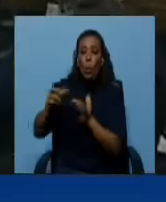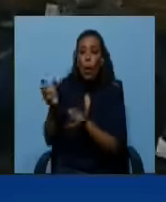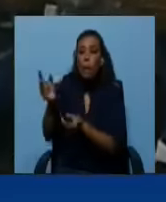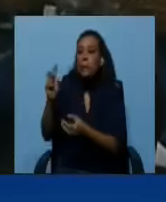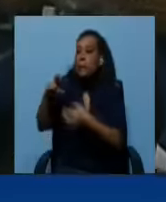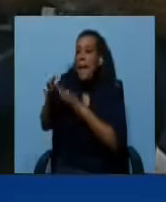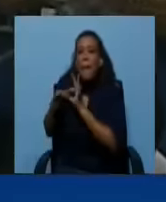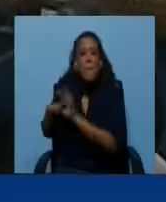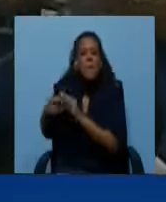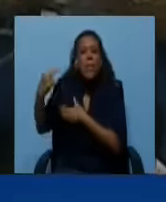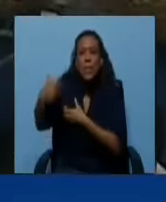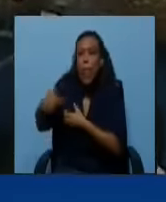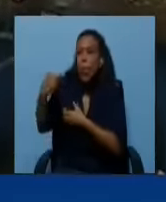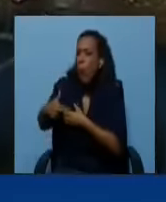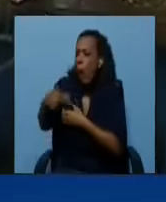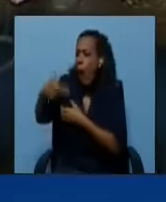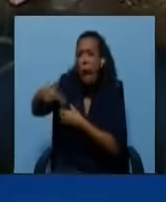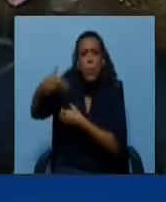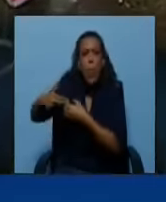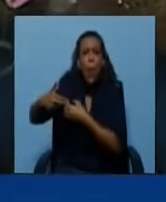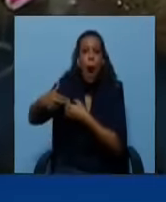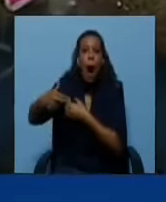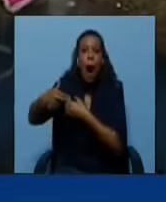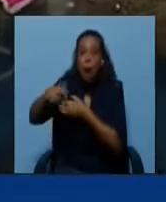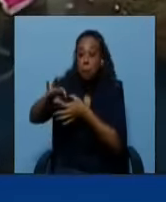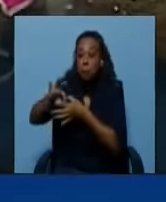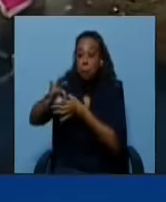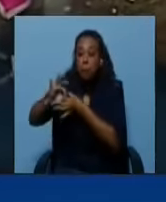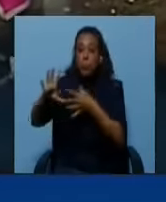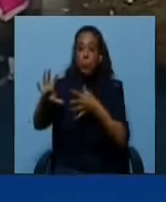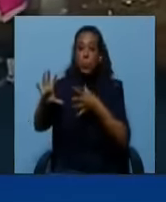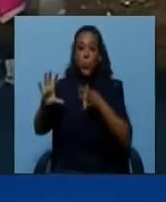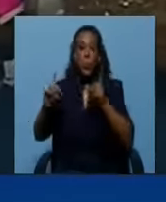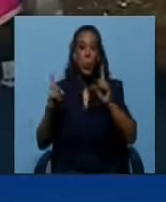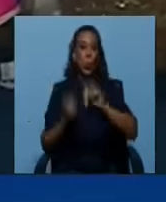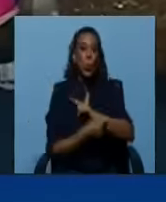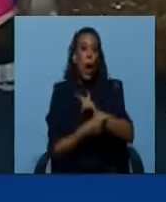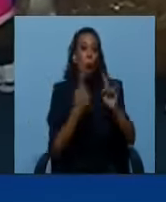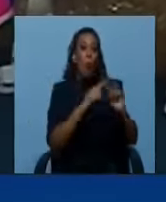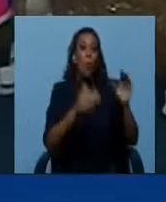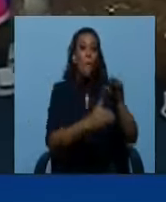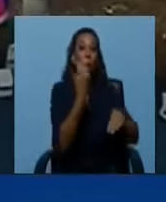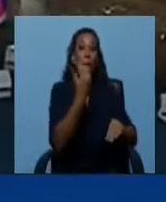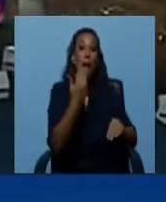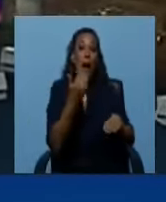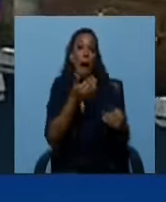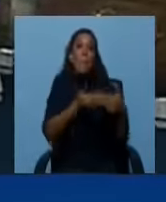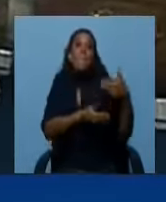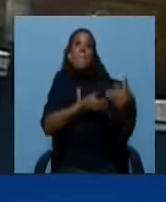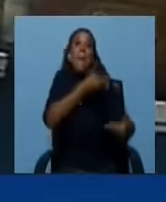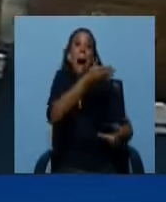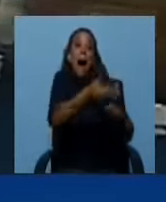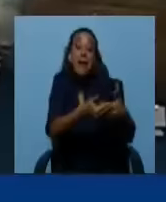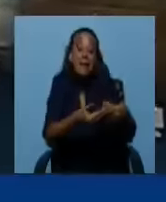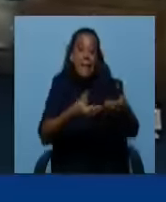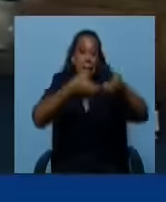petrolera hacia otro modelo, que está en fase avanzada de